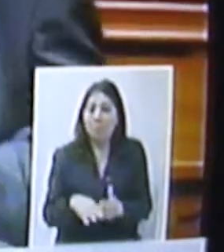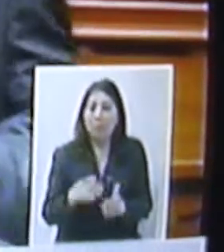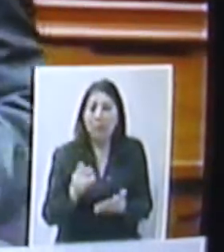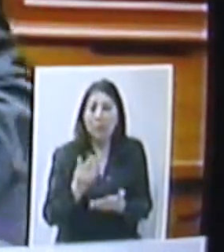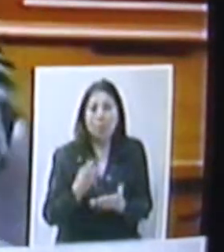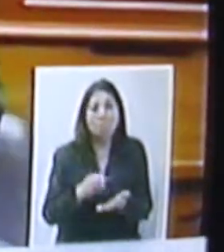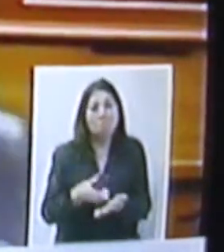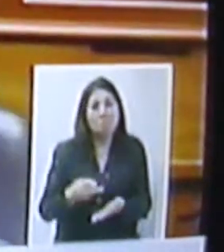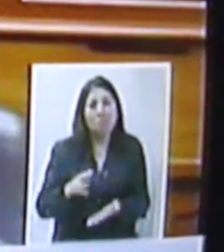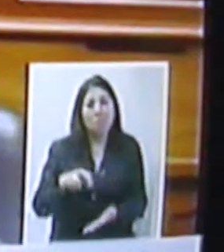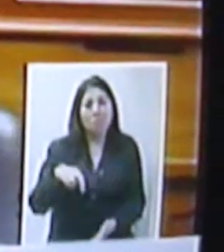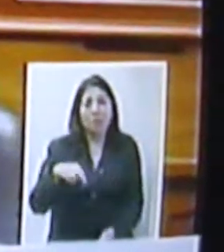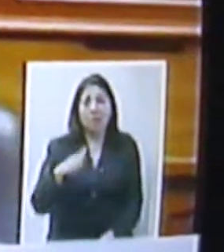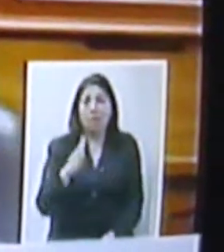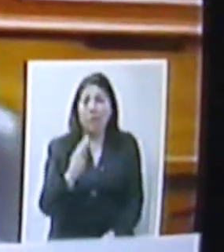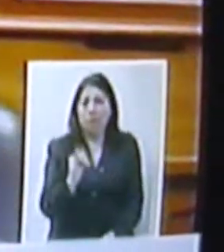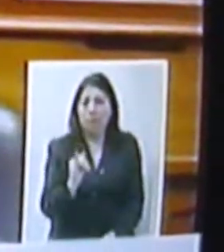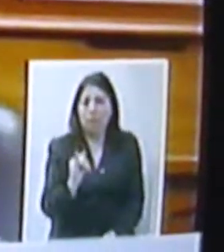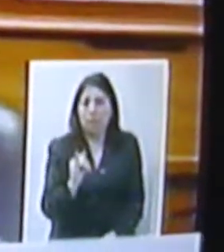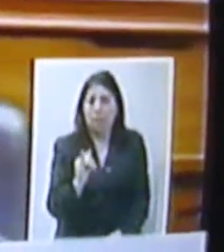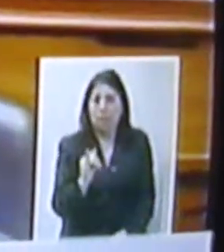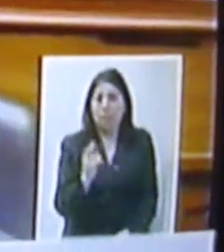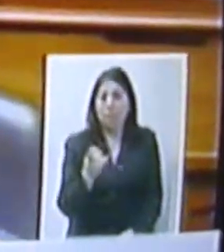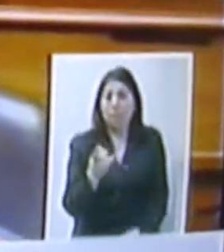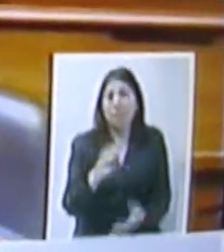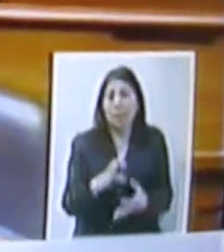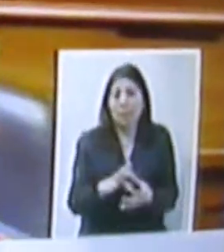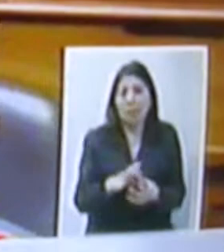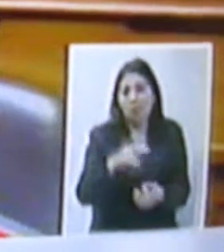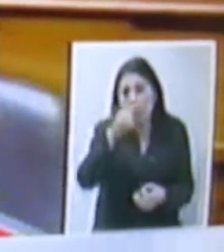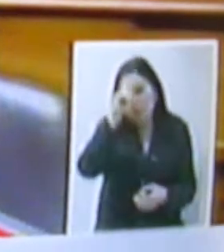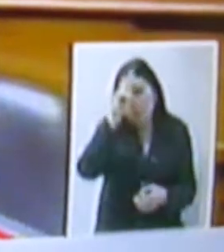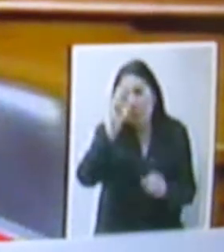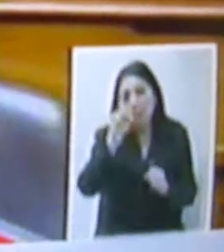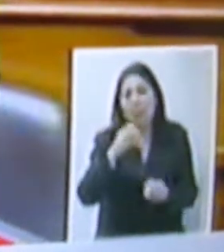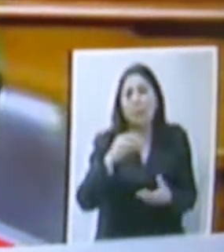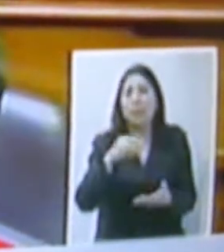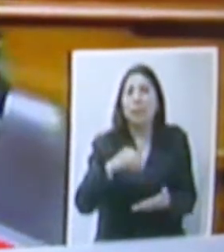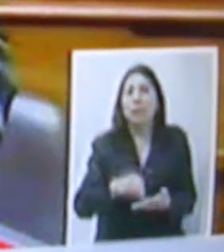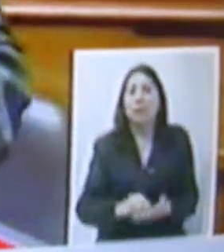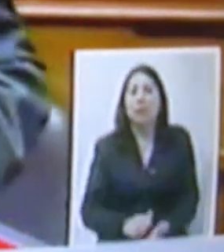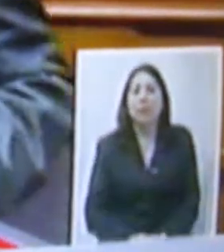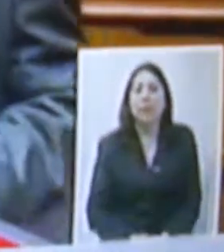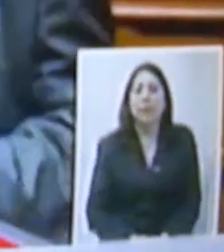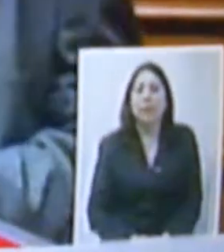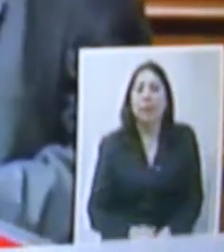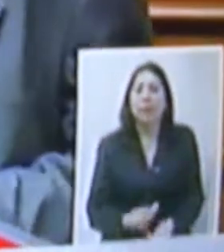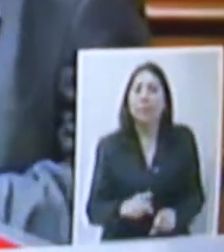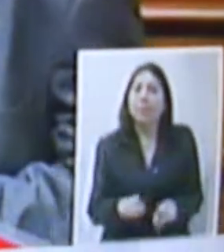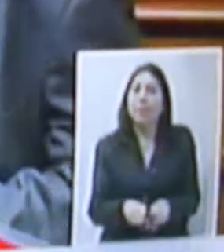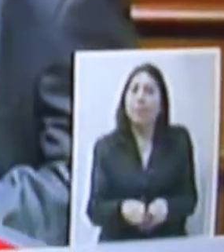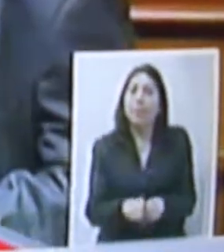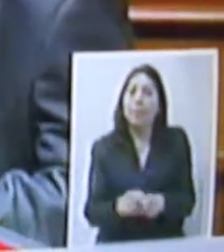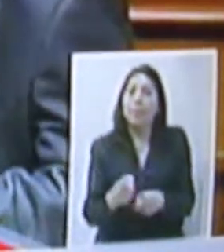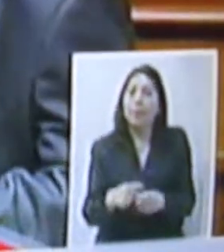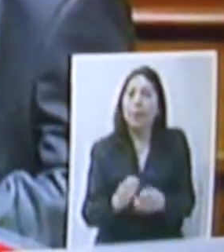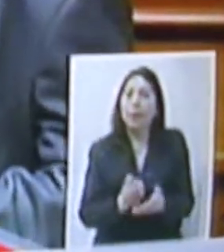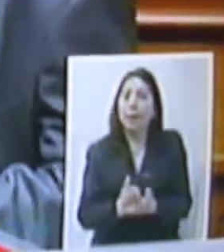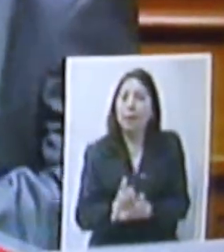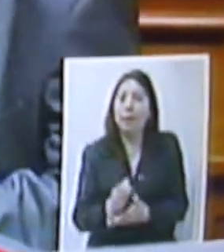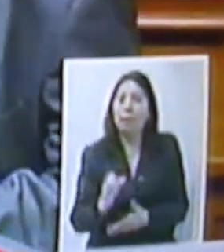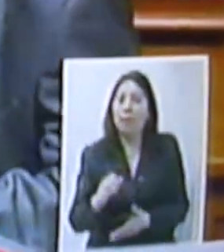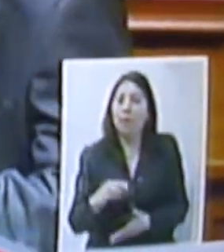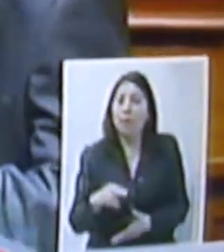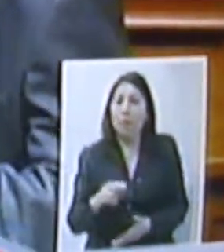que se incremente el PBI, ese gas cusqueño y convenciano, que permite también un ingreso a través del